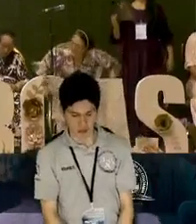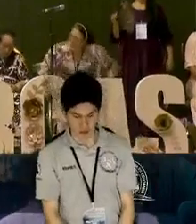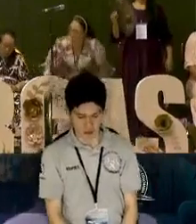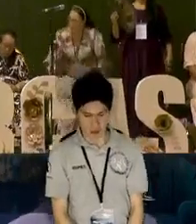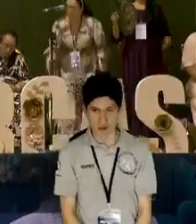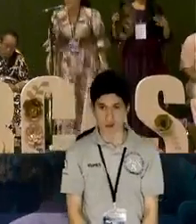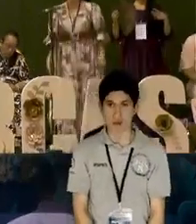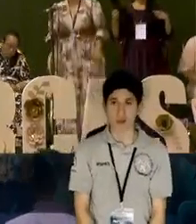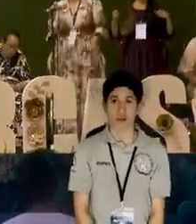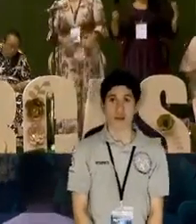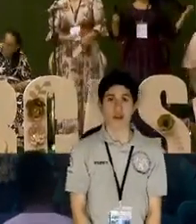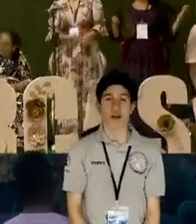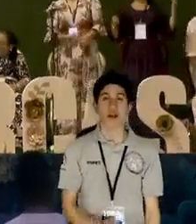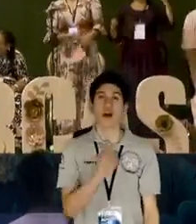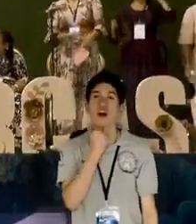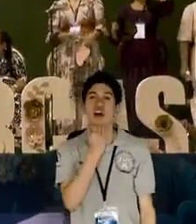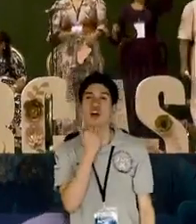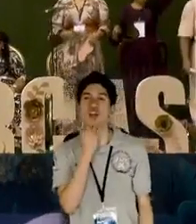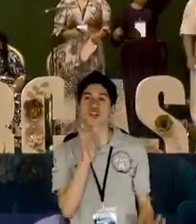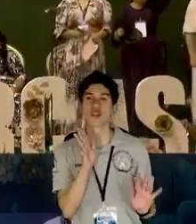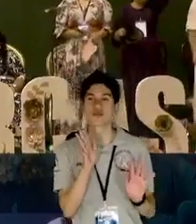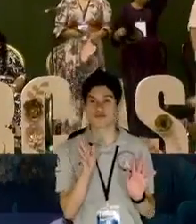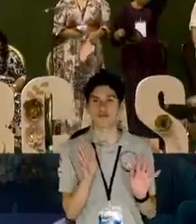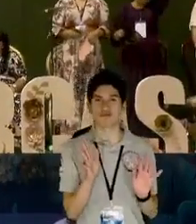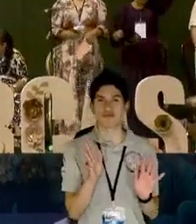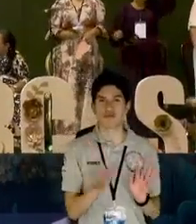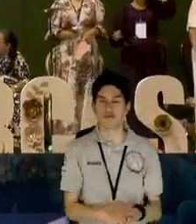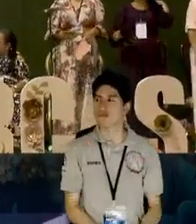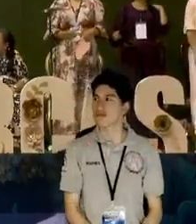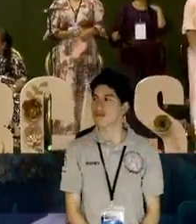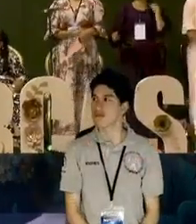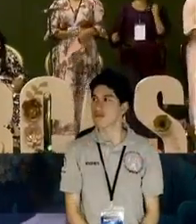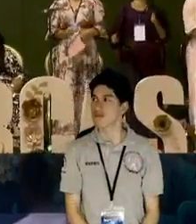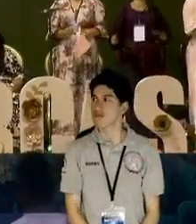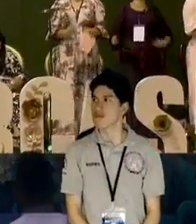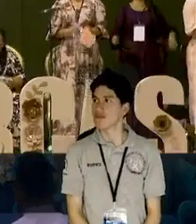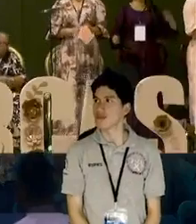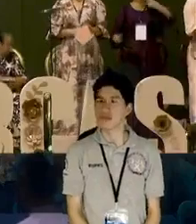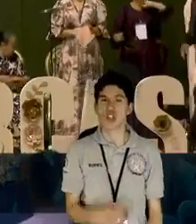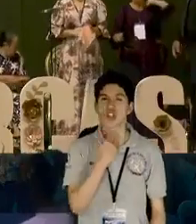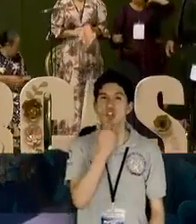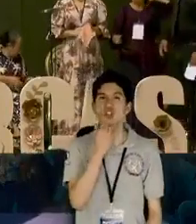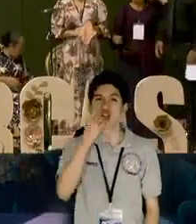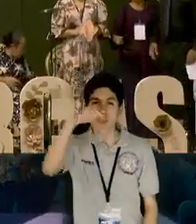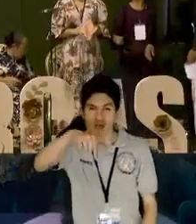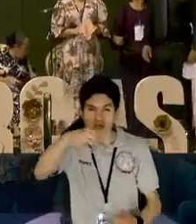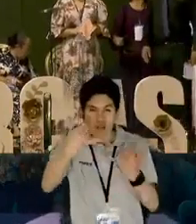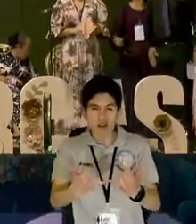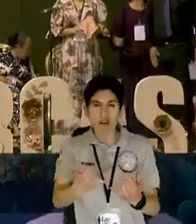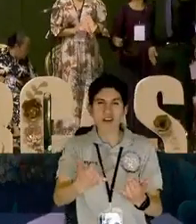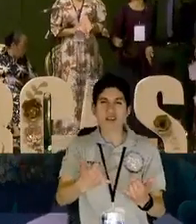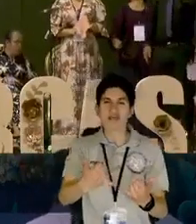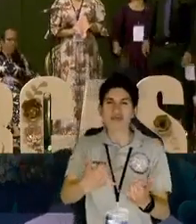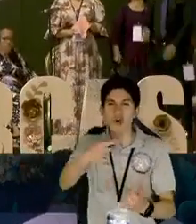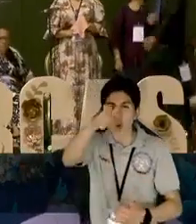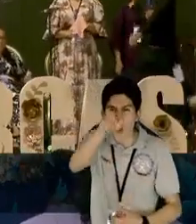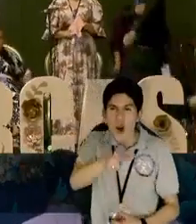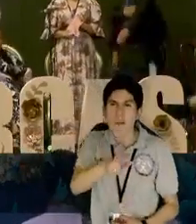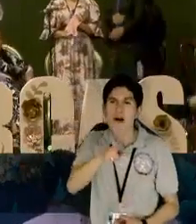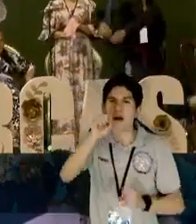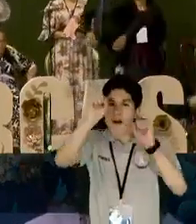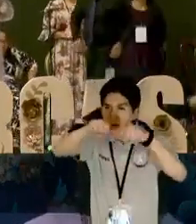Y yo no sé si en esta noche hay alguien, yo no sé si en esta noche hay alguien que diga: Señor, aquí estoy,